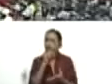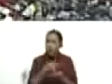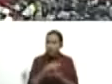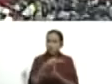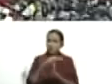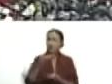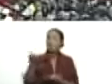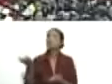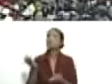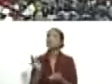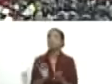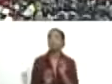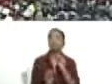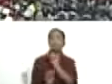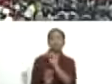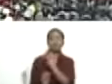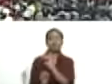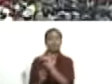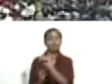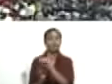Bueno.